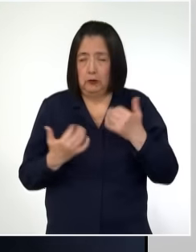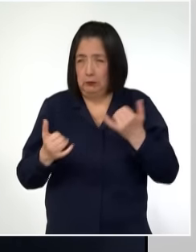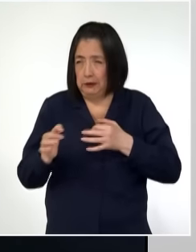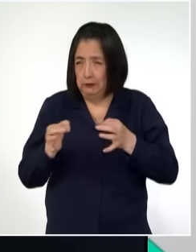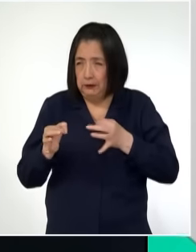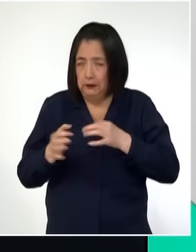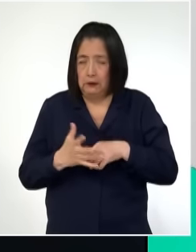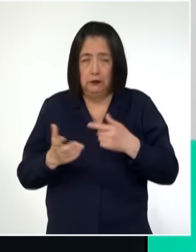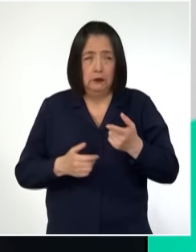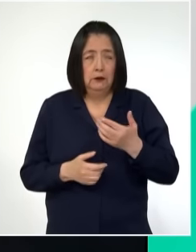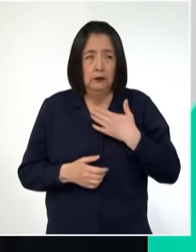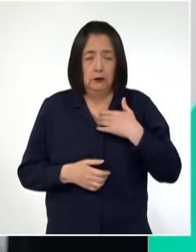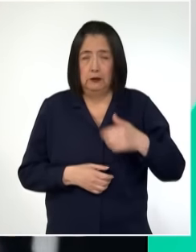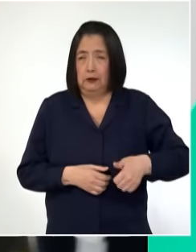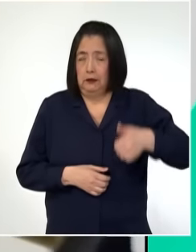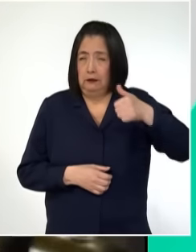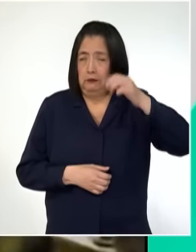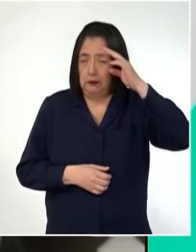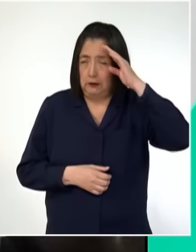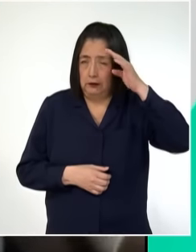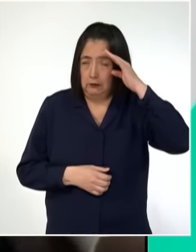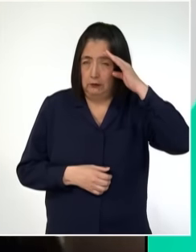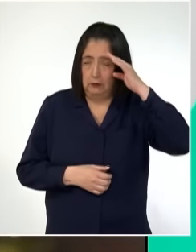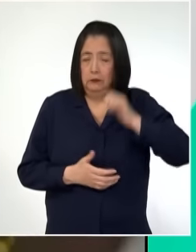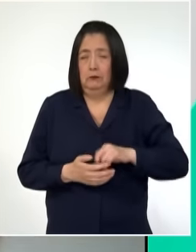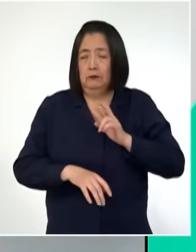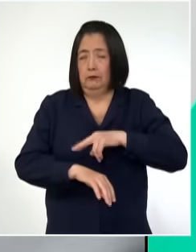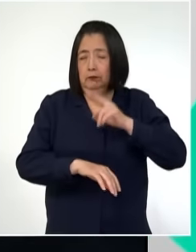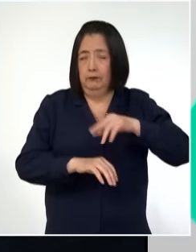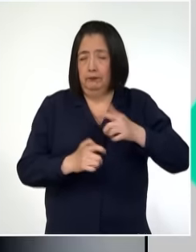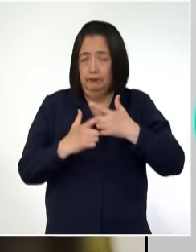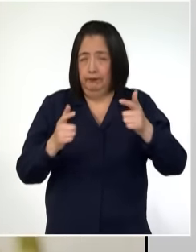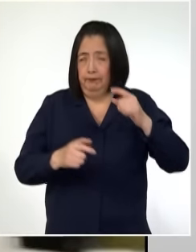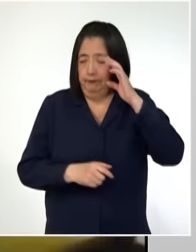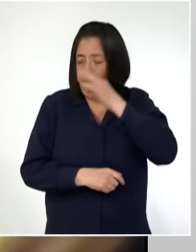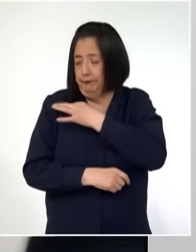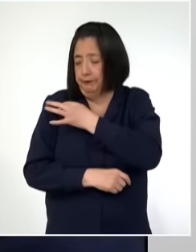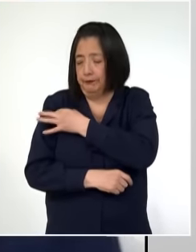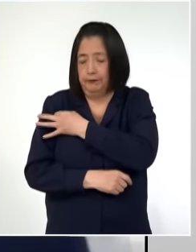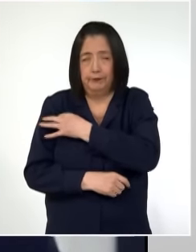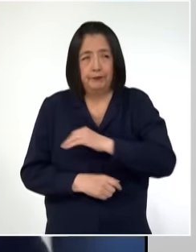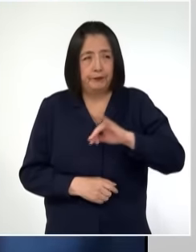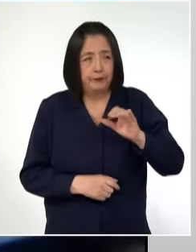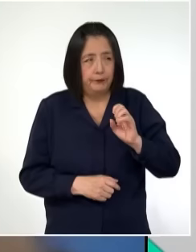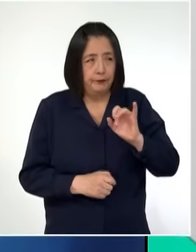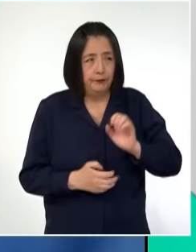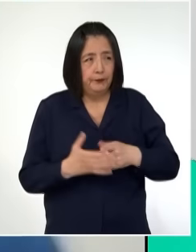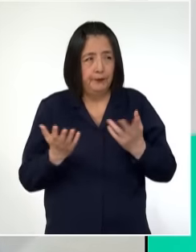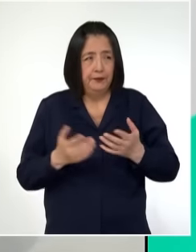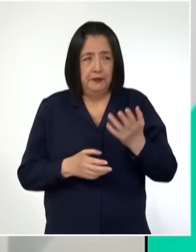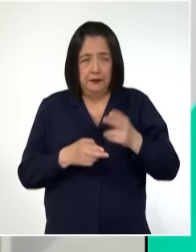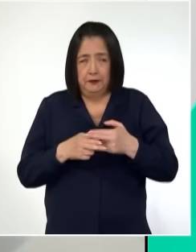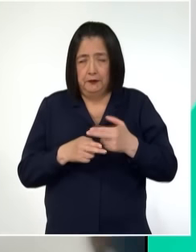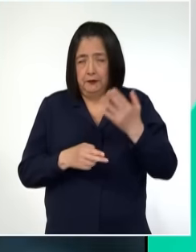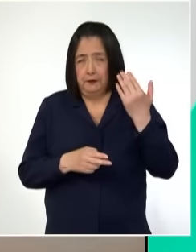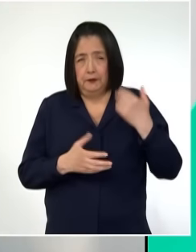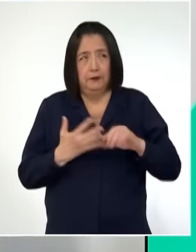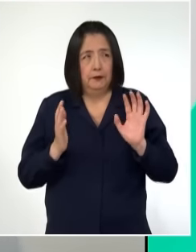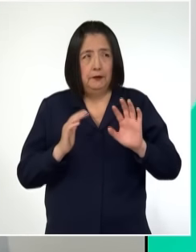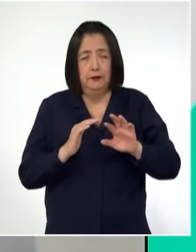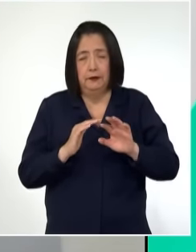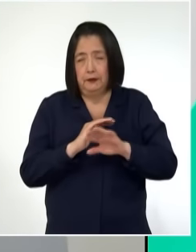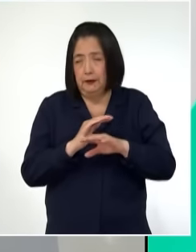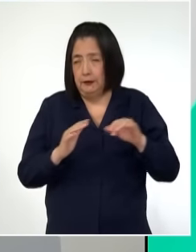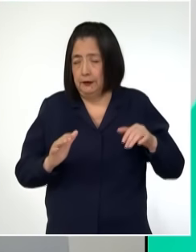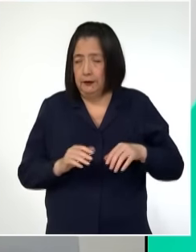dar a conocer el jefe de la policía en la región de la Libertad, el general José Zavala, que justamente hace algunos minutitos ha salido de una conferencia